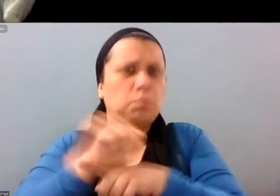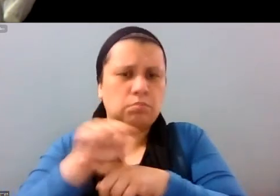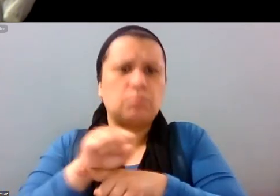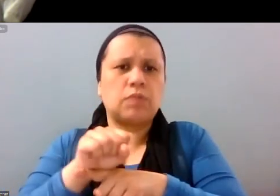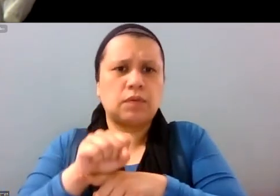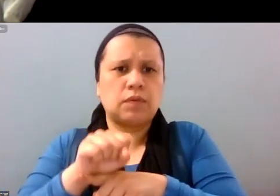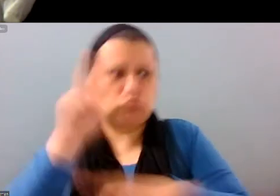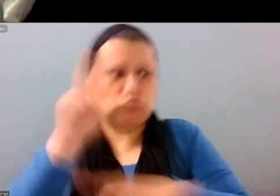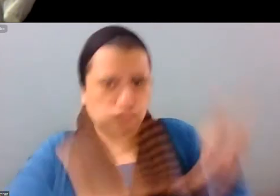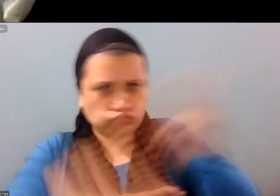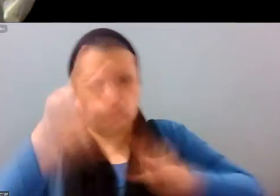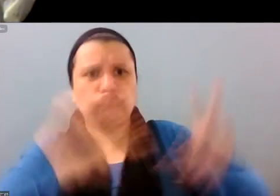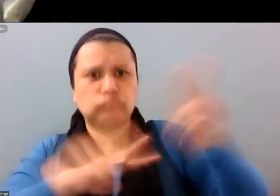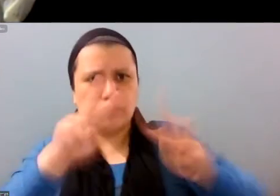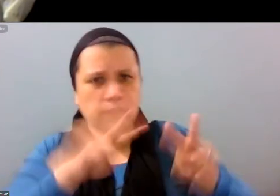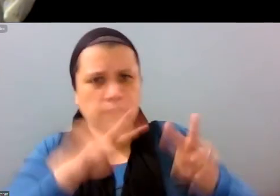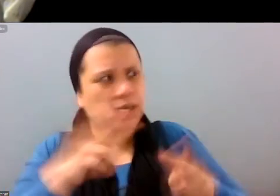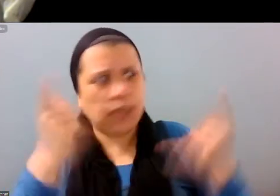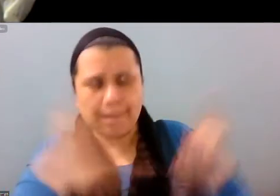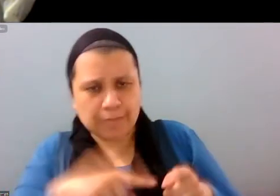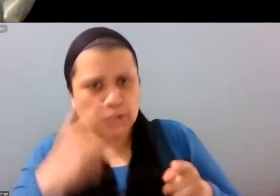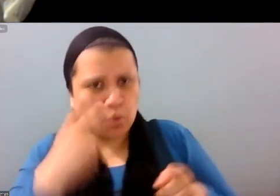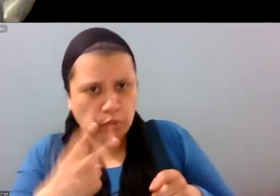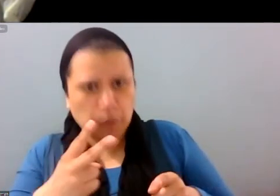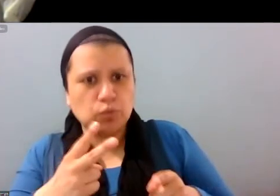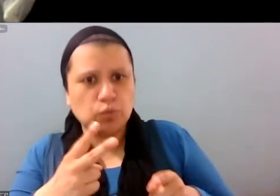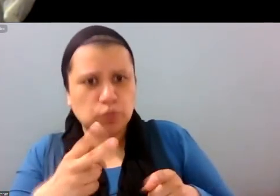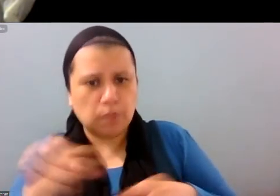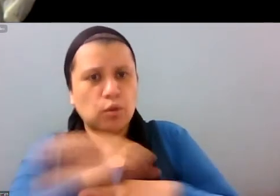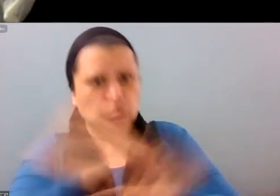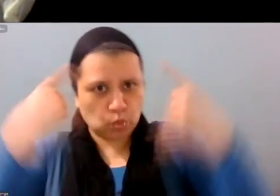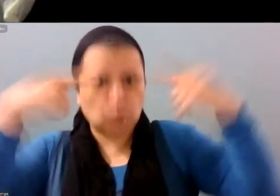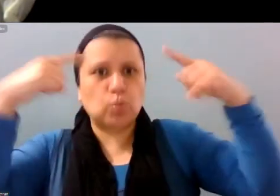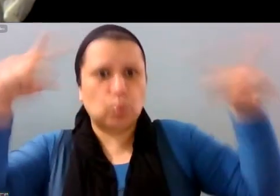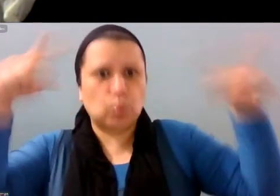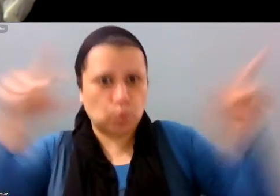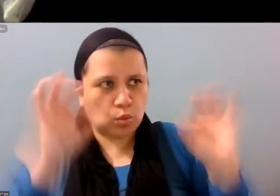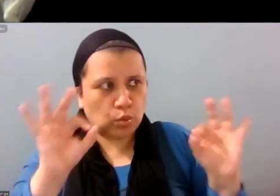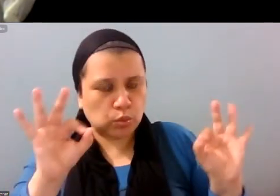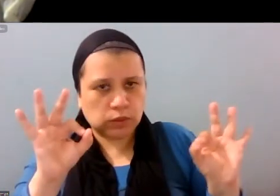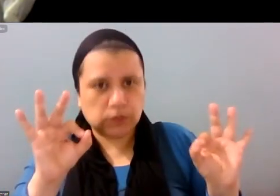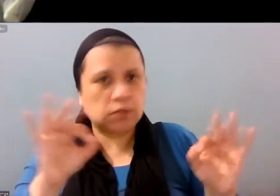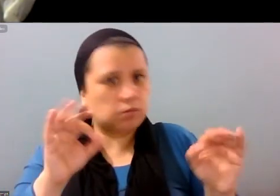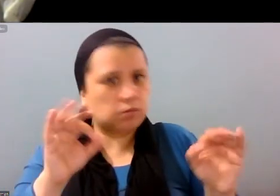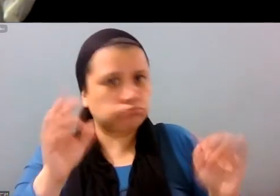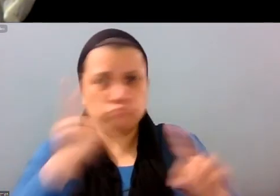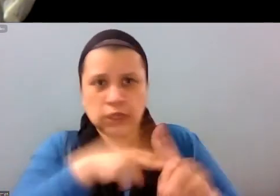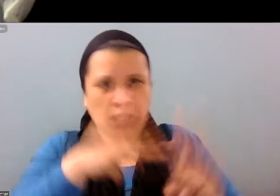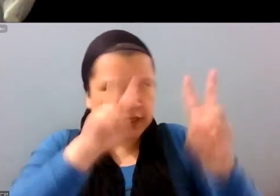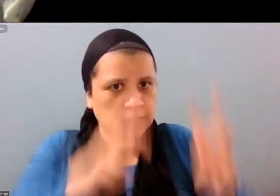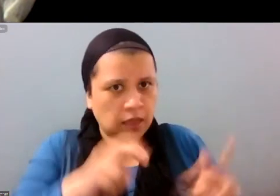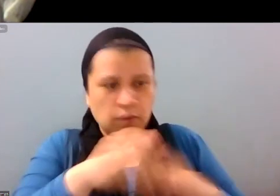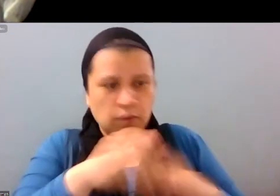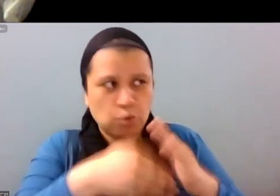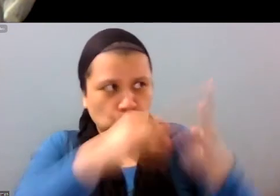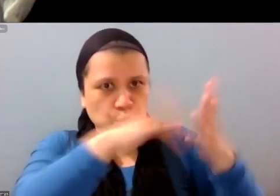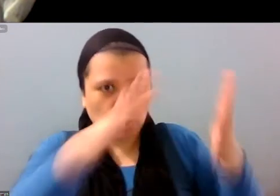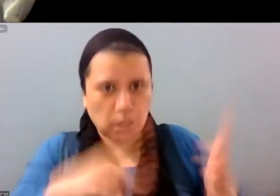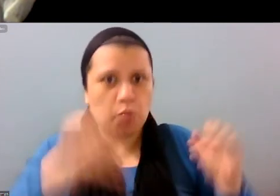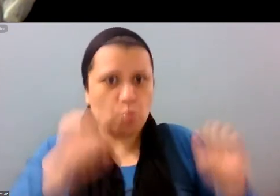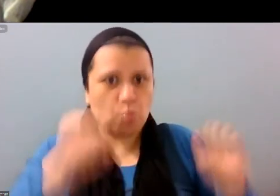muy claramente qué pasó y tuvimos prácticas muy exitosas de implementación de las pruebas y los estudiantes pudieron acceder a